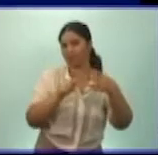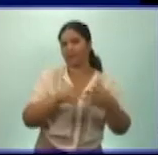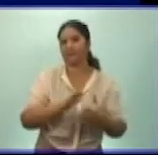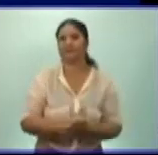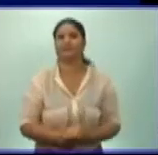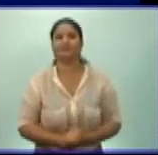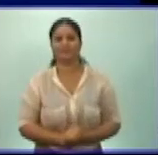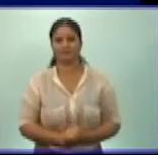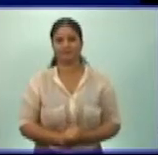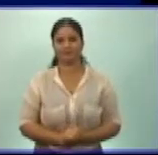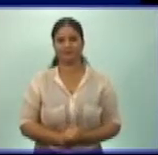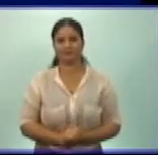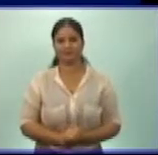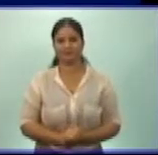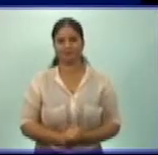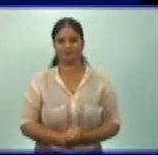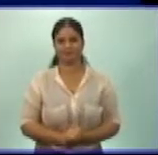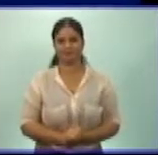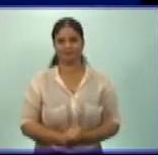movimiento.